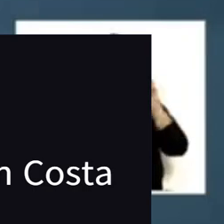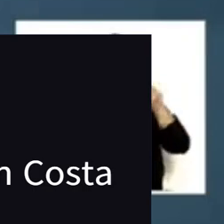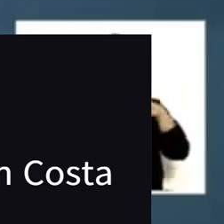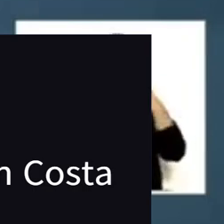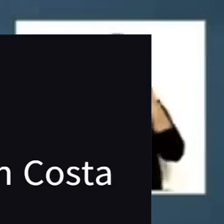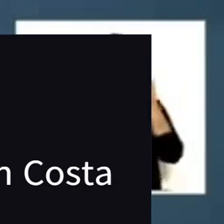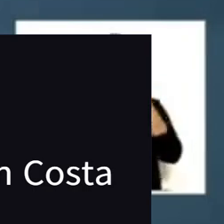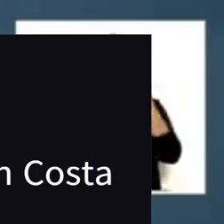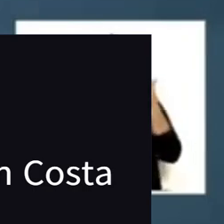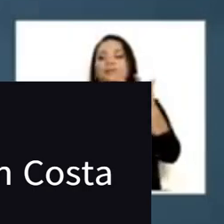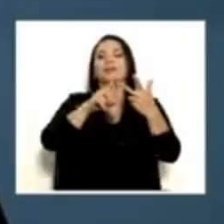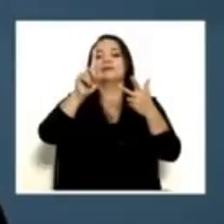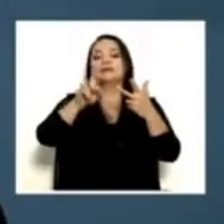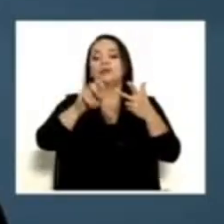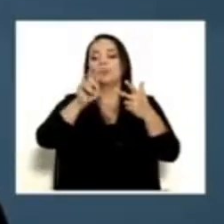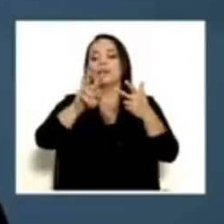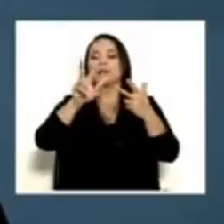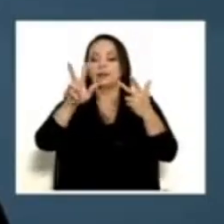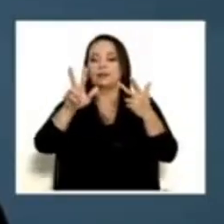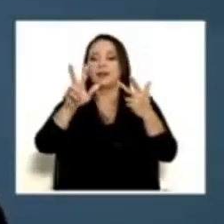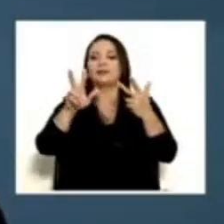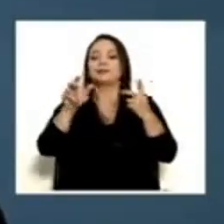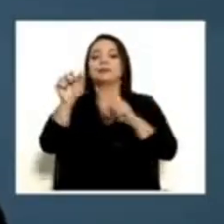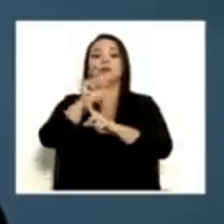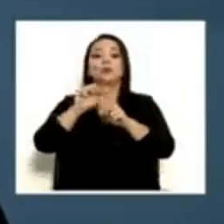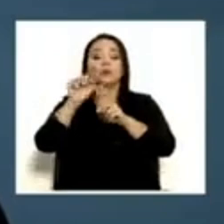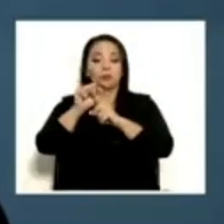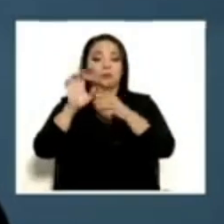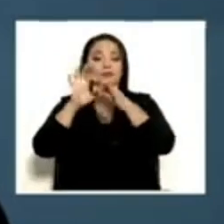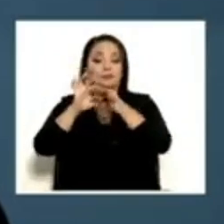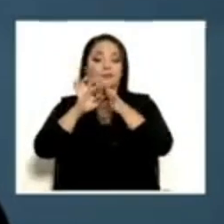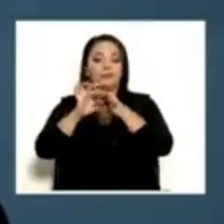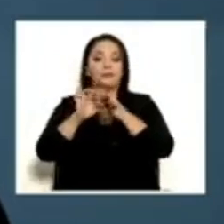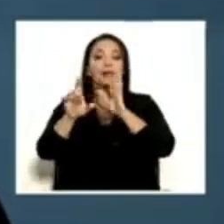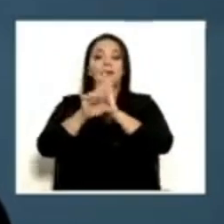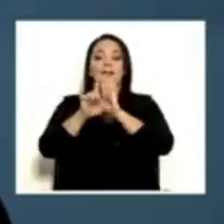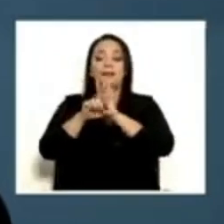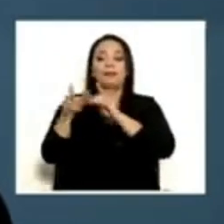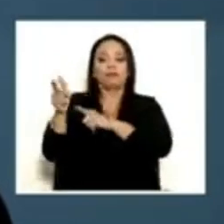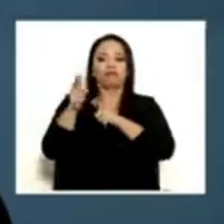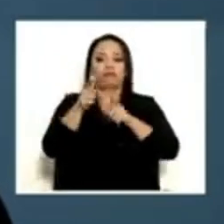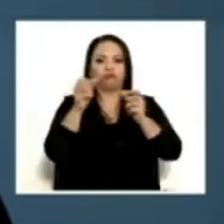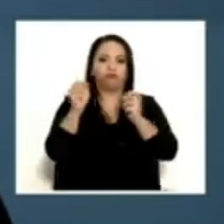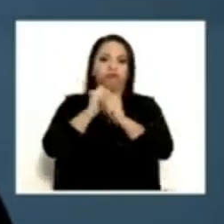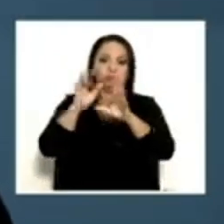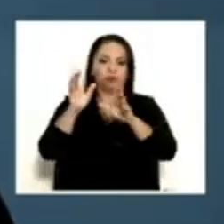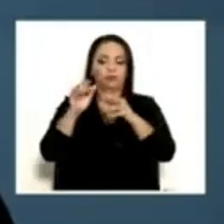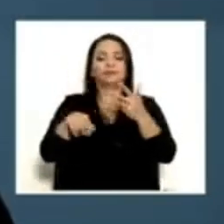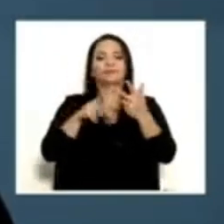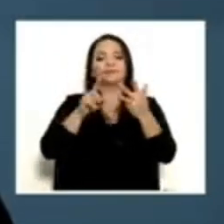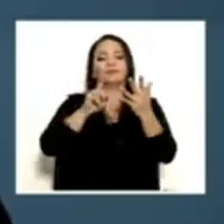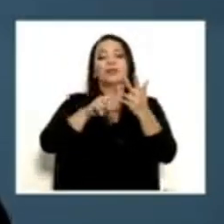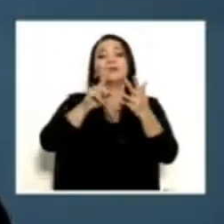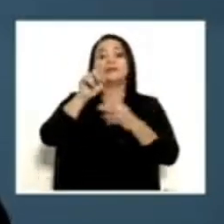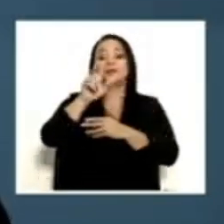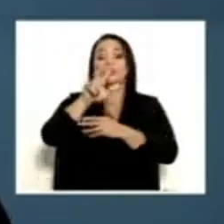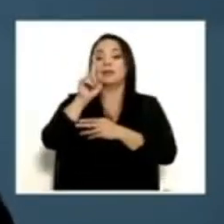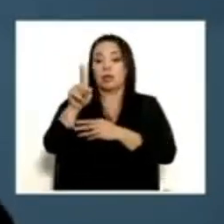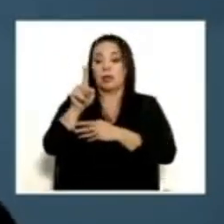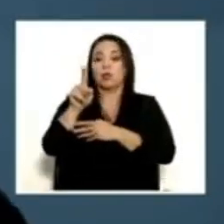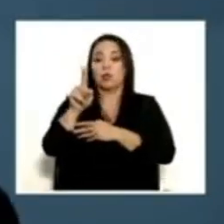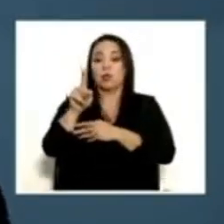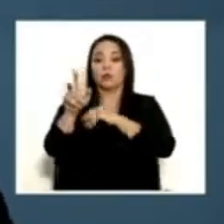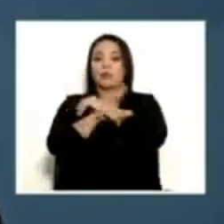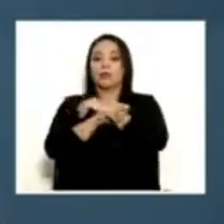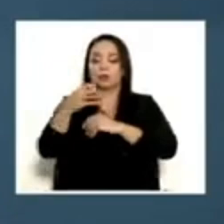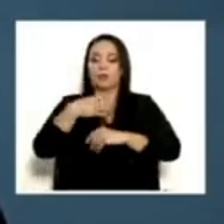intrafamiliar, 123 casos relativos a la ley de armas y explosivos, 131 delitos contra la propiedad